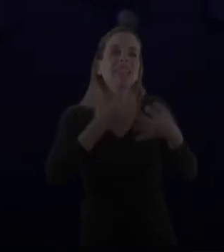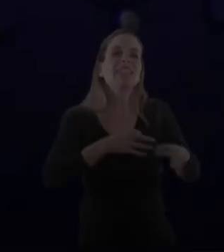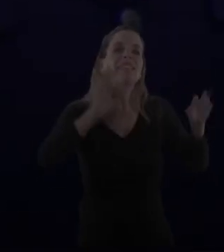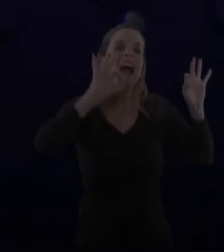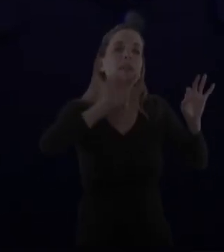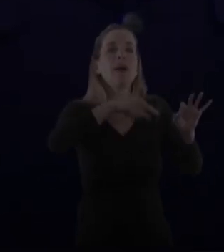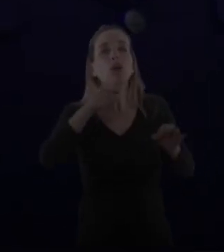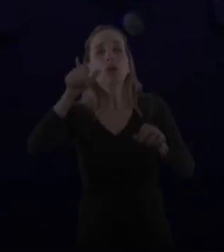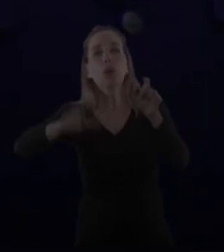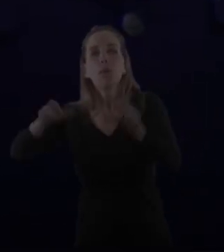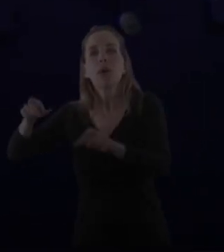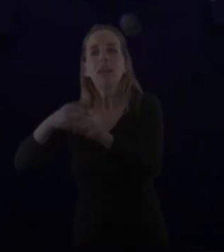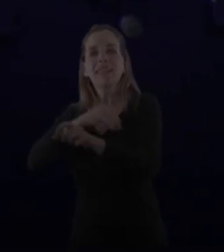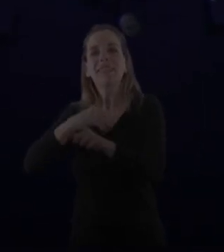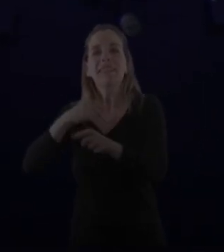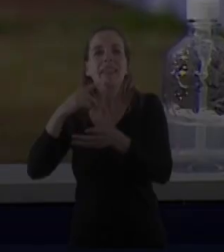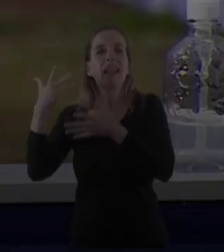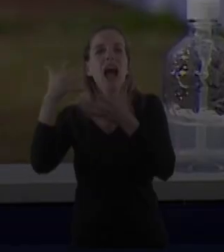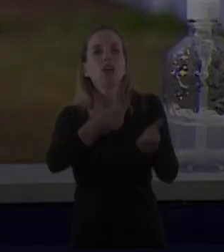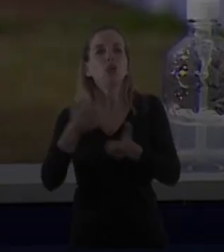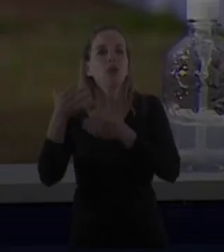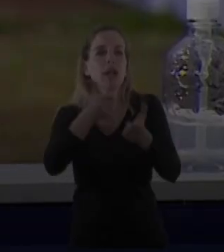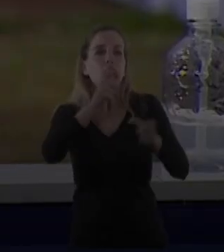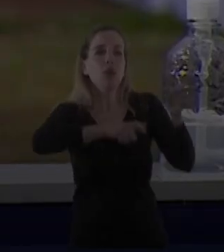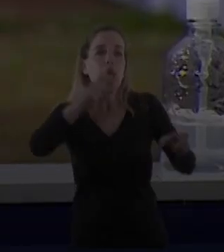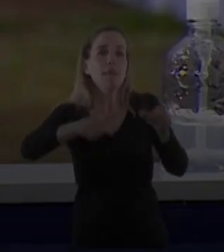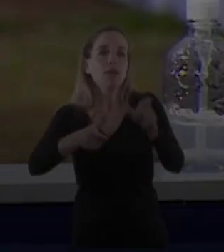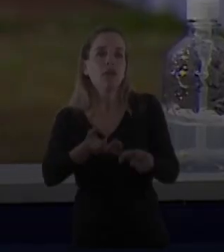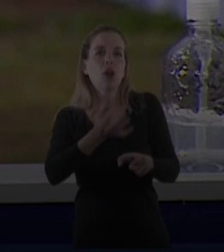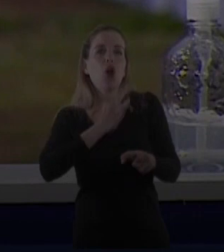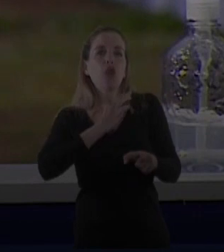son solidarios con los que pueden enfermarse y morir.